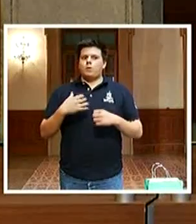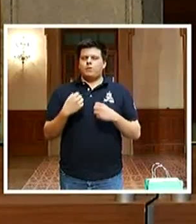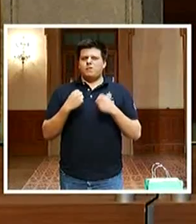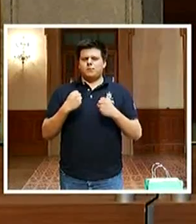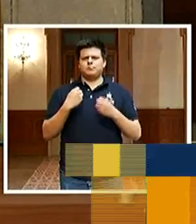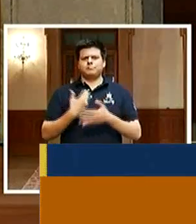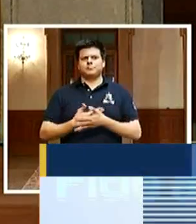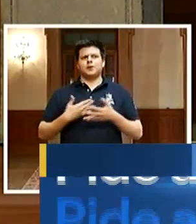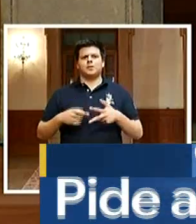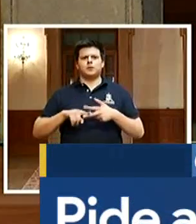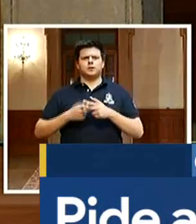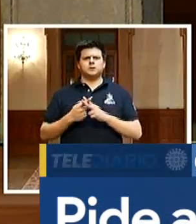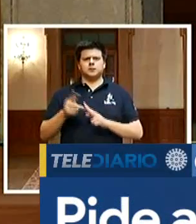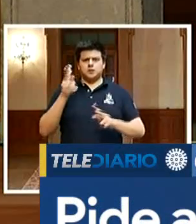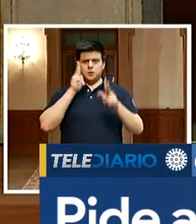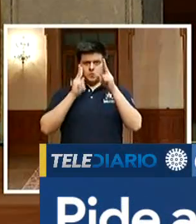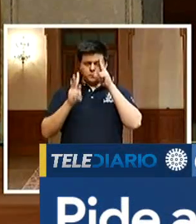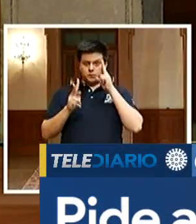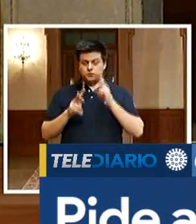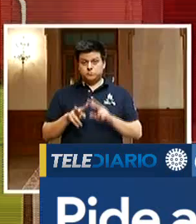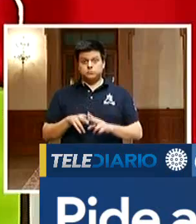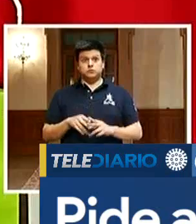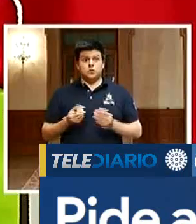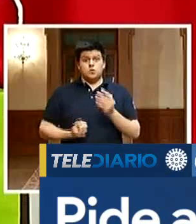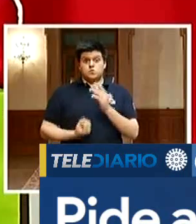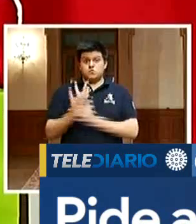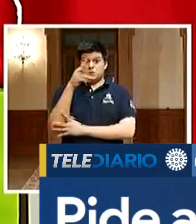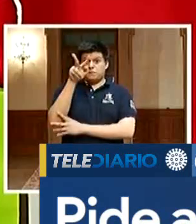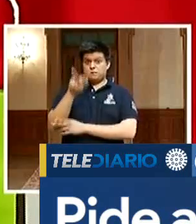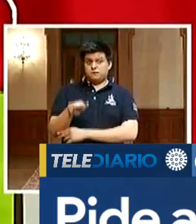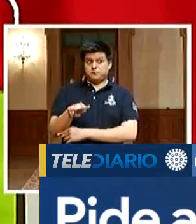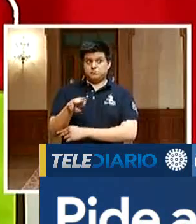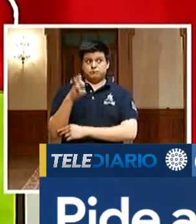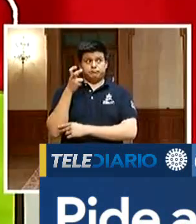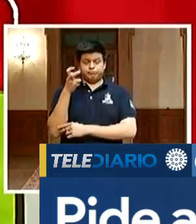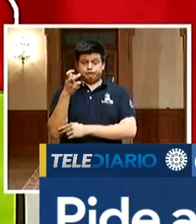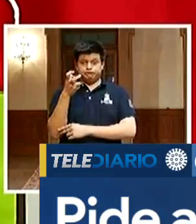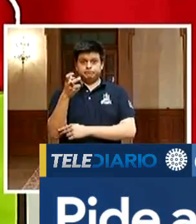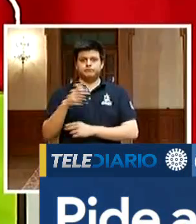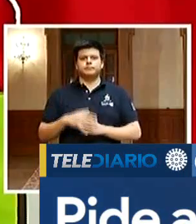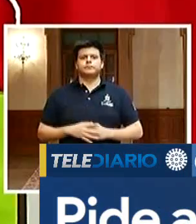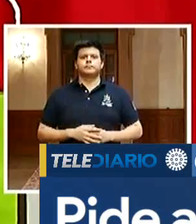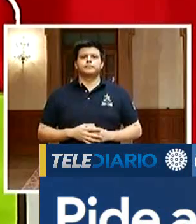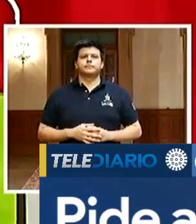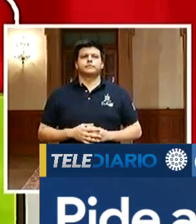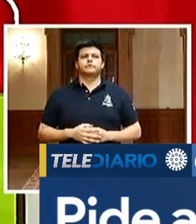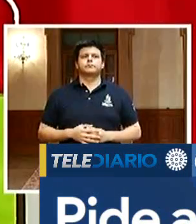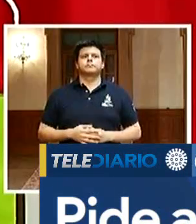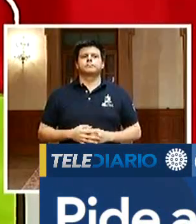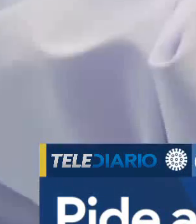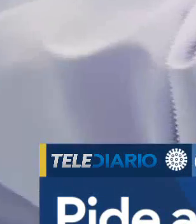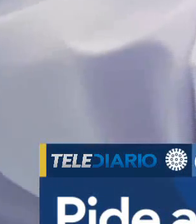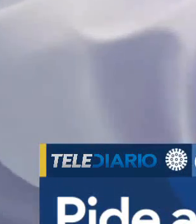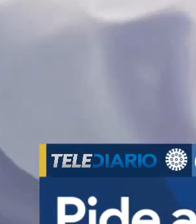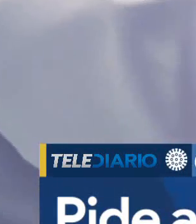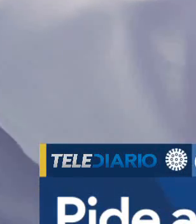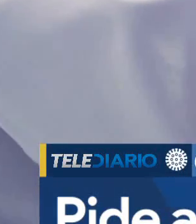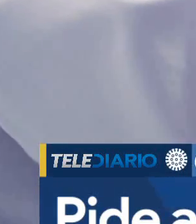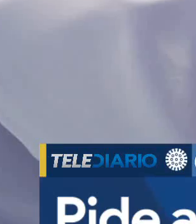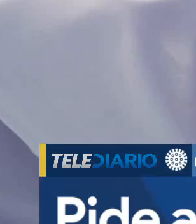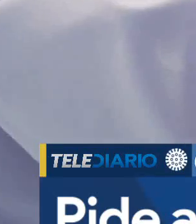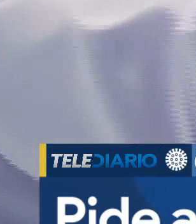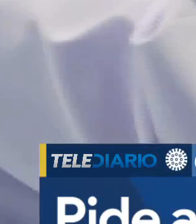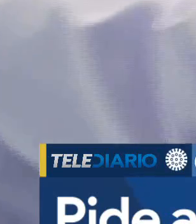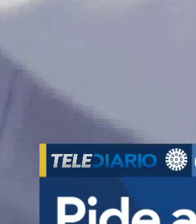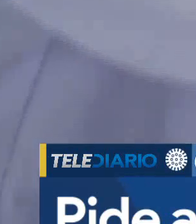de 500,000 pesos por persona. El secretario de Salud, Manuel de la Oca Bazos, pidió apoyo económico al gobierno federal. Aunque aún